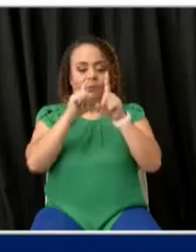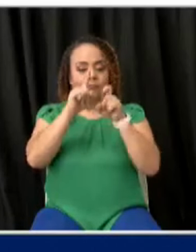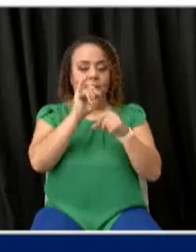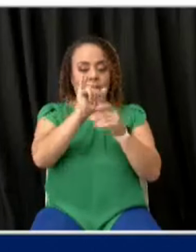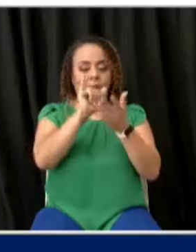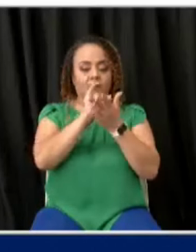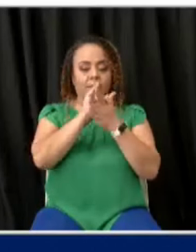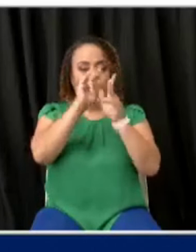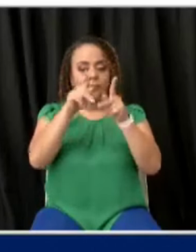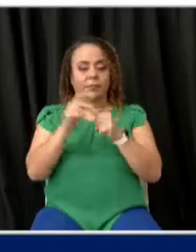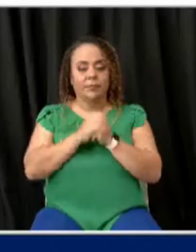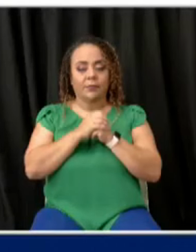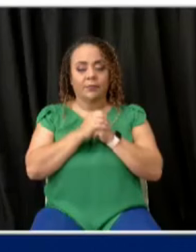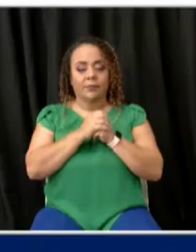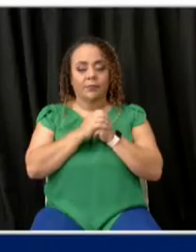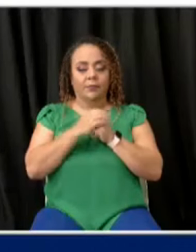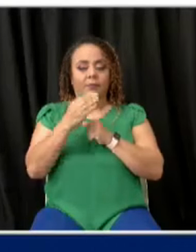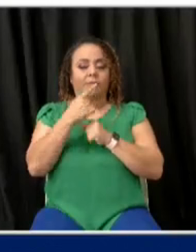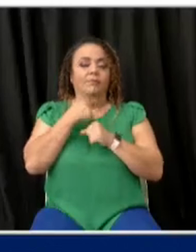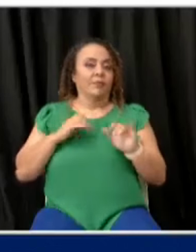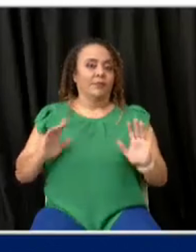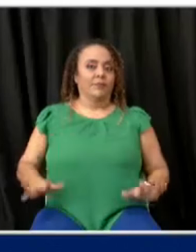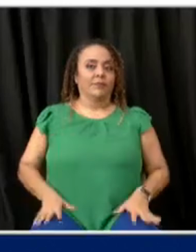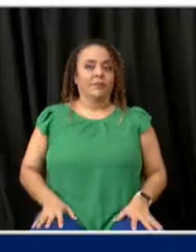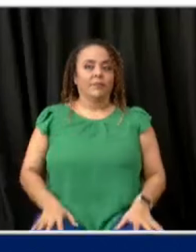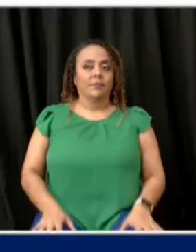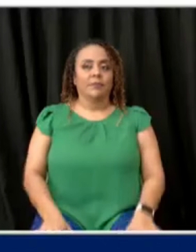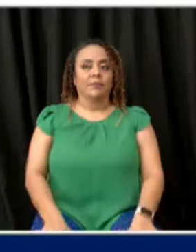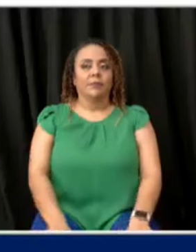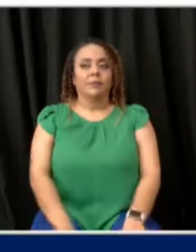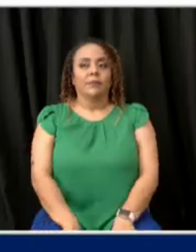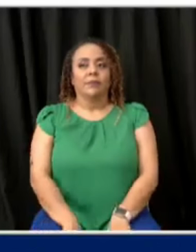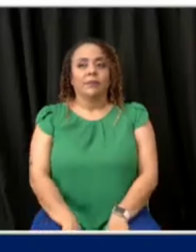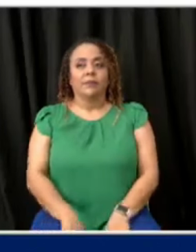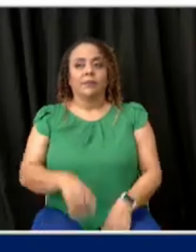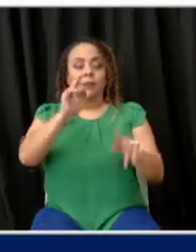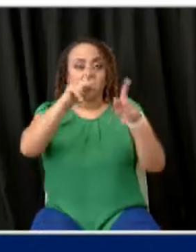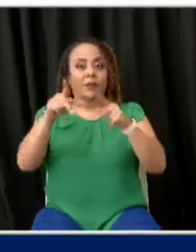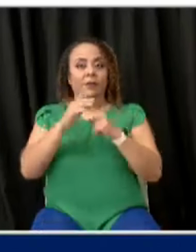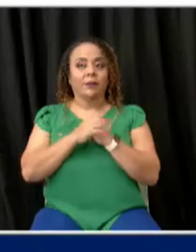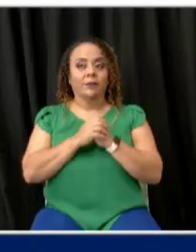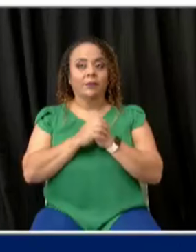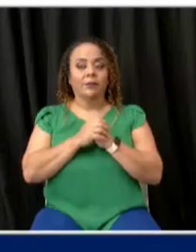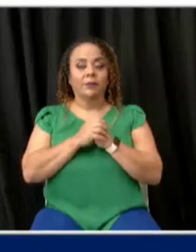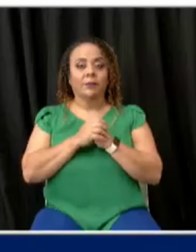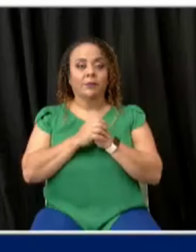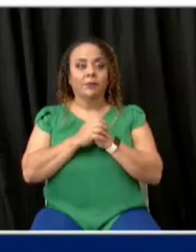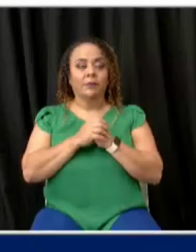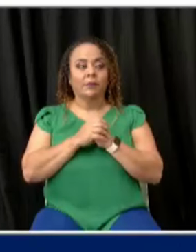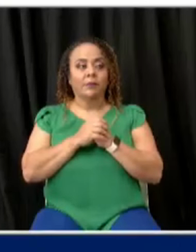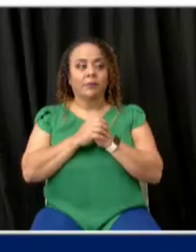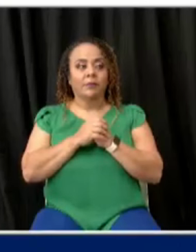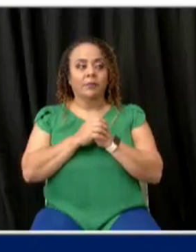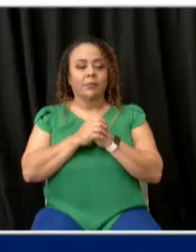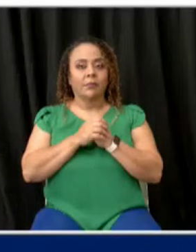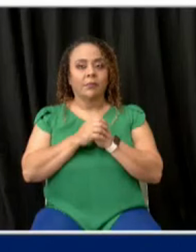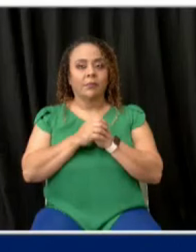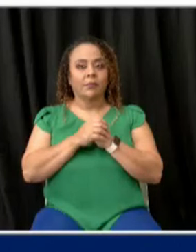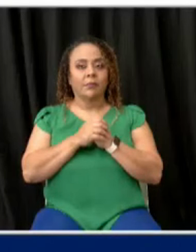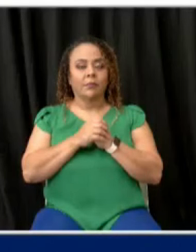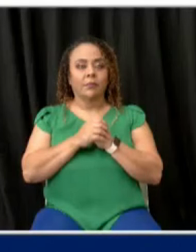persona que nos está diciendo que si una persona que es hipertensa, ¿qué